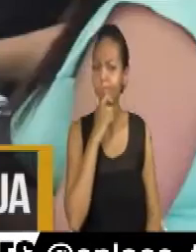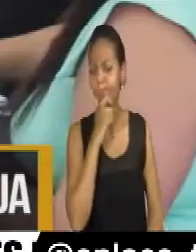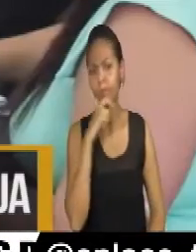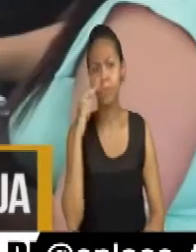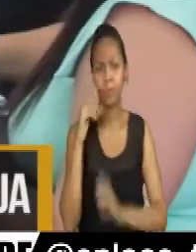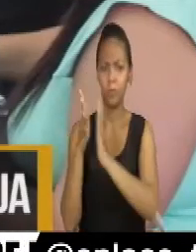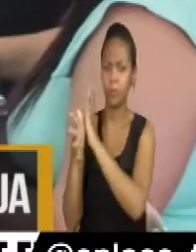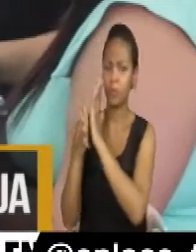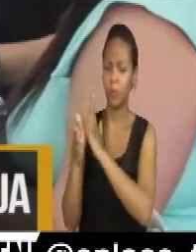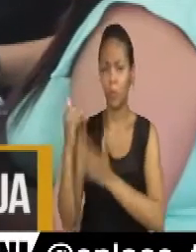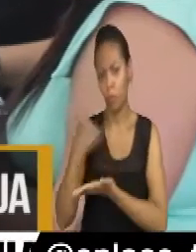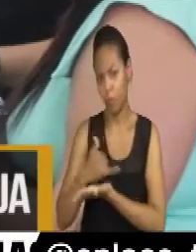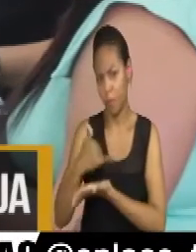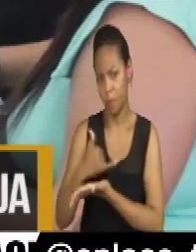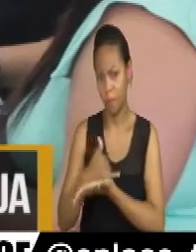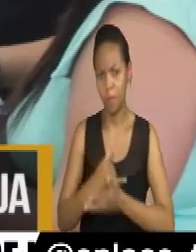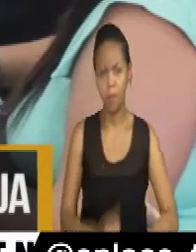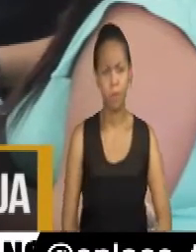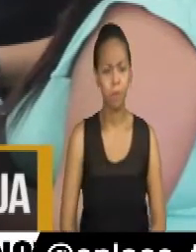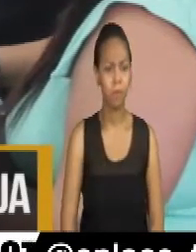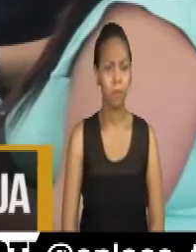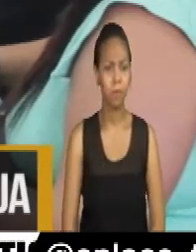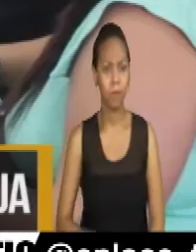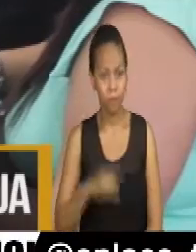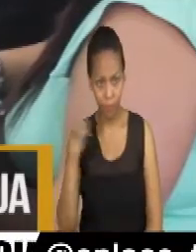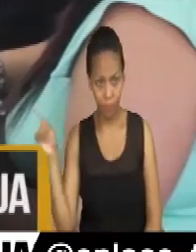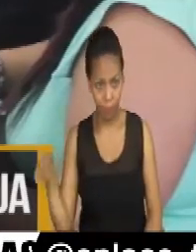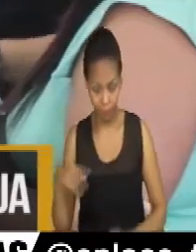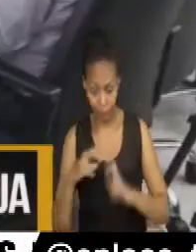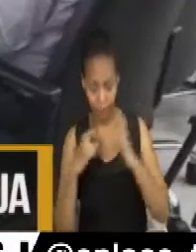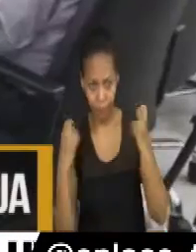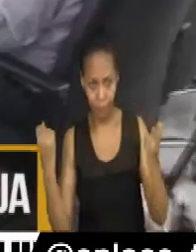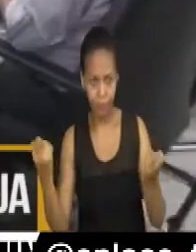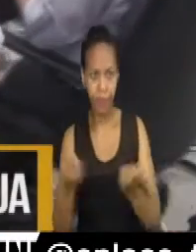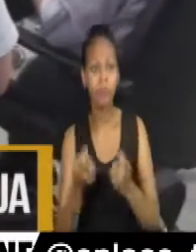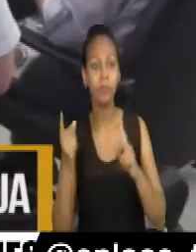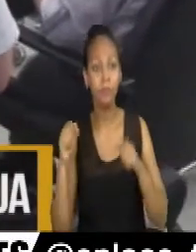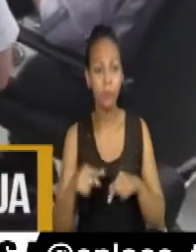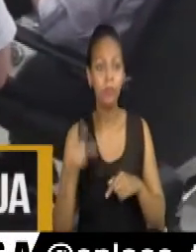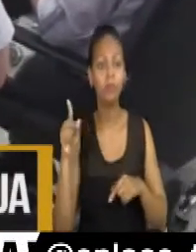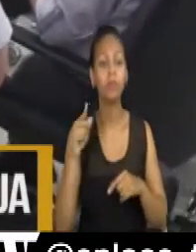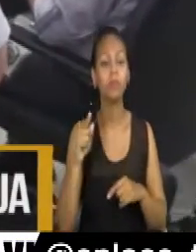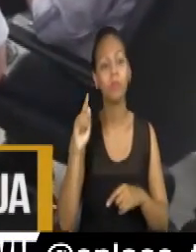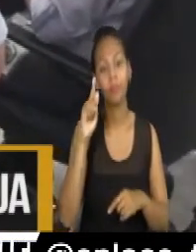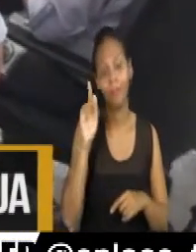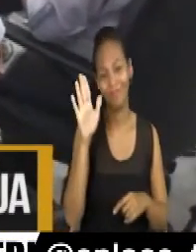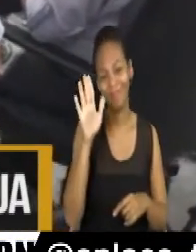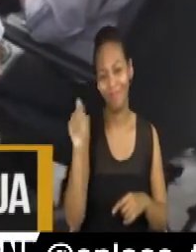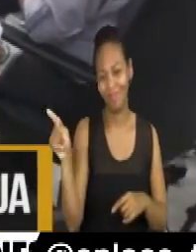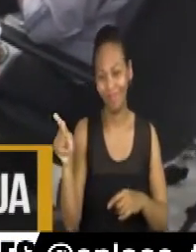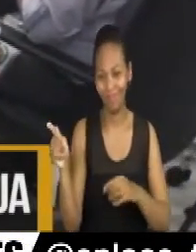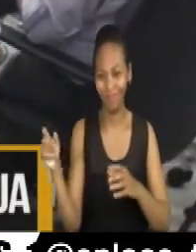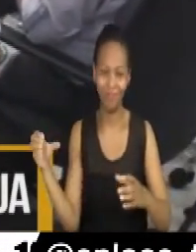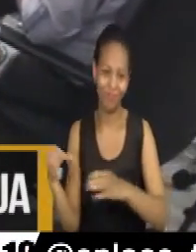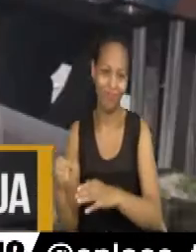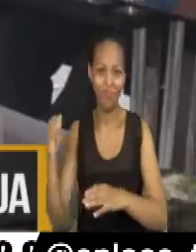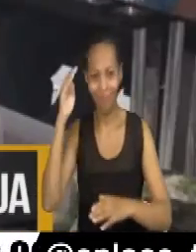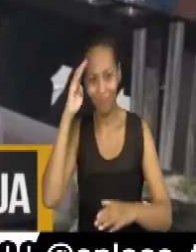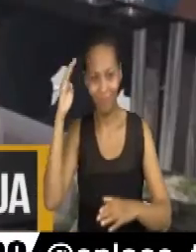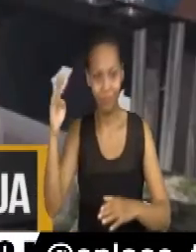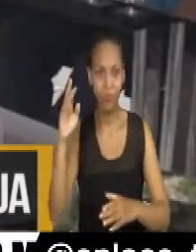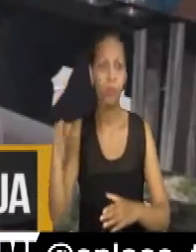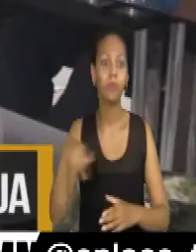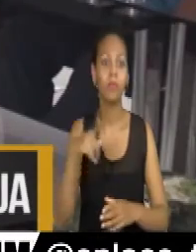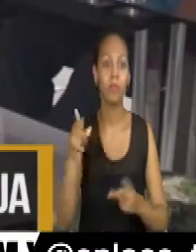comité. Cabe destacar que en el comité de seguimiento electoral participó el Departamento de Policía del Magdalena Medio, BAET 7,